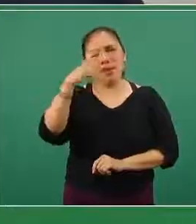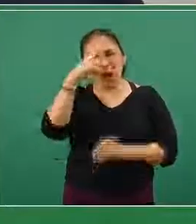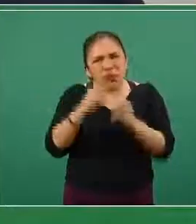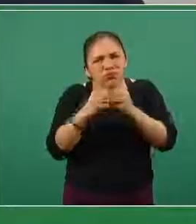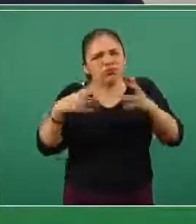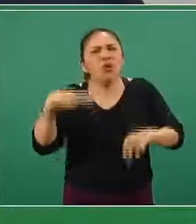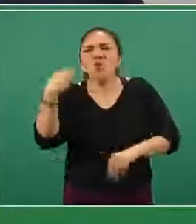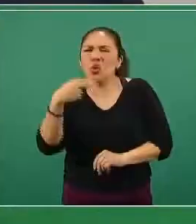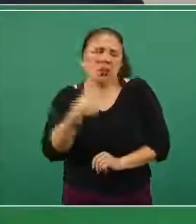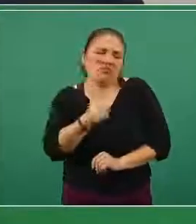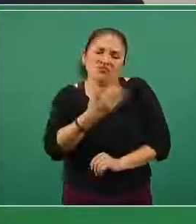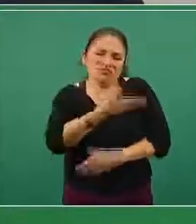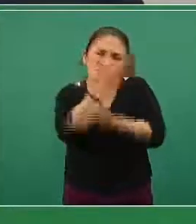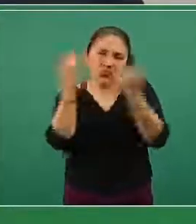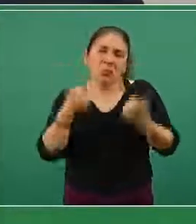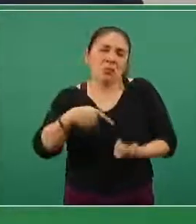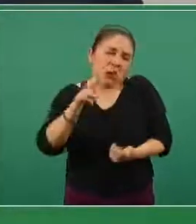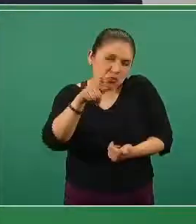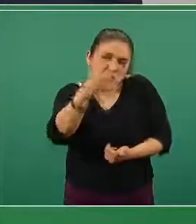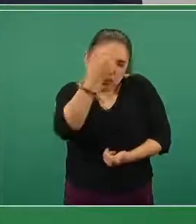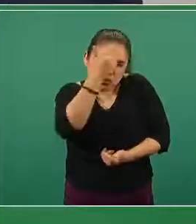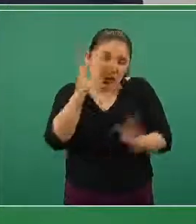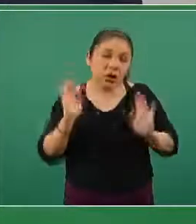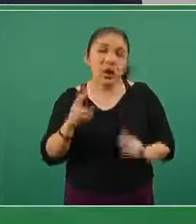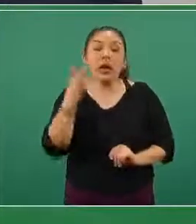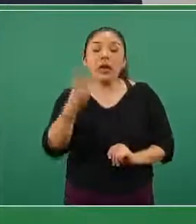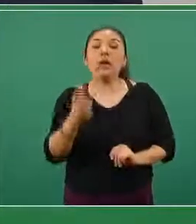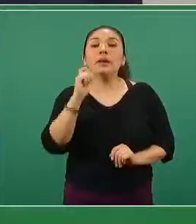bien cómo se llama, pero creo que debes saber.